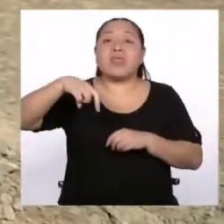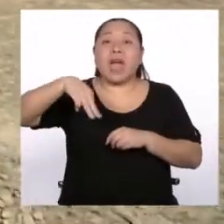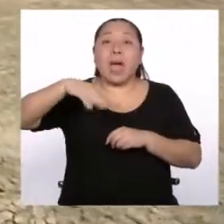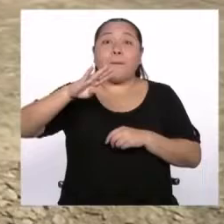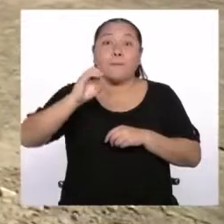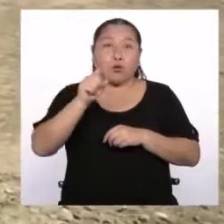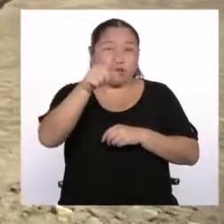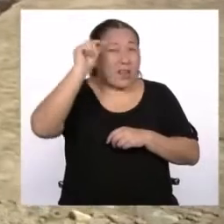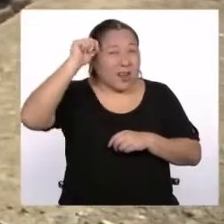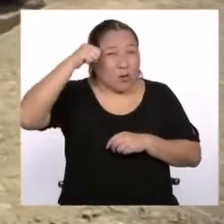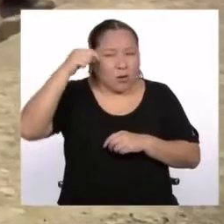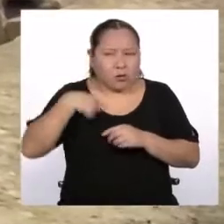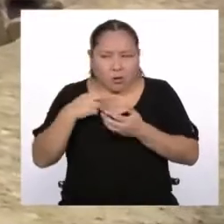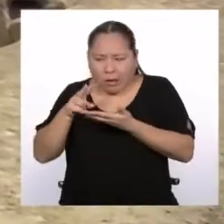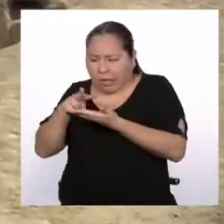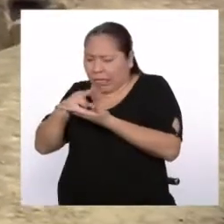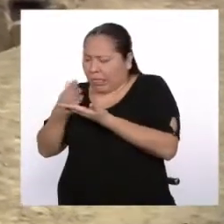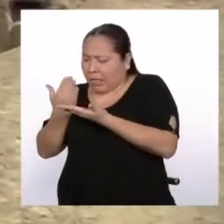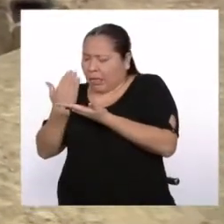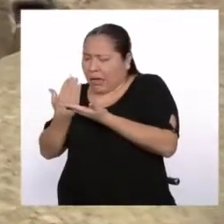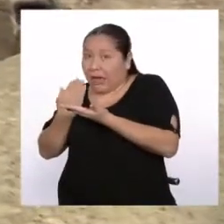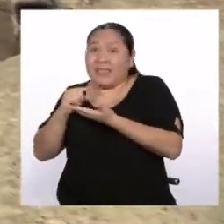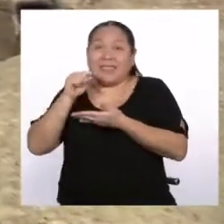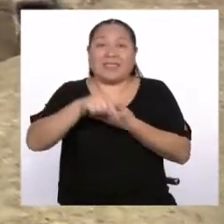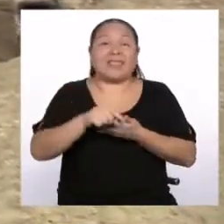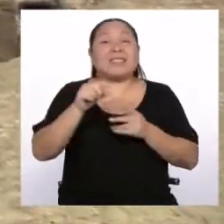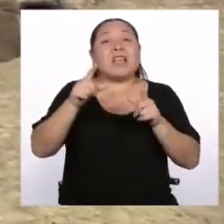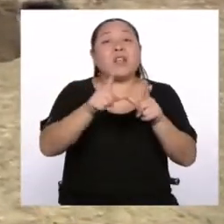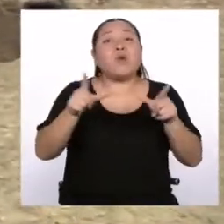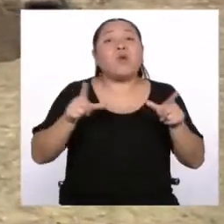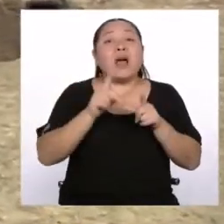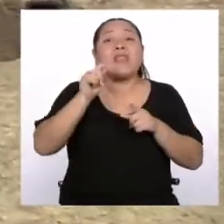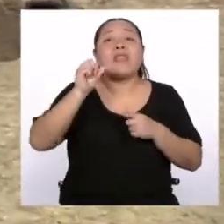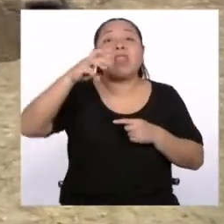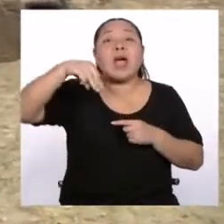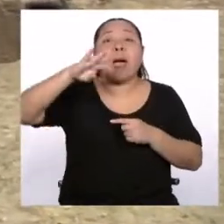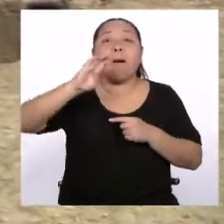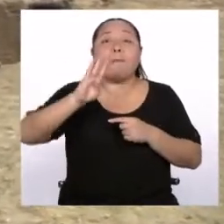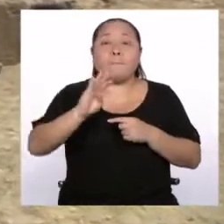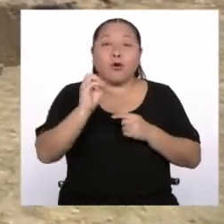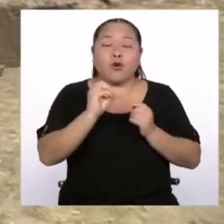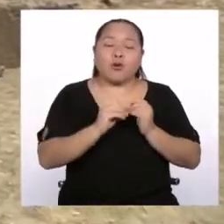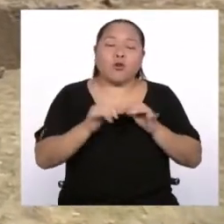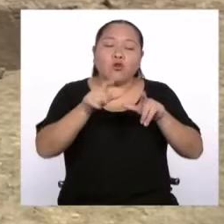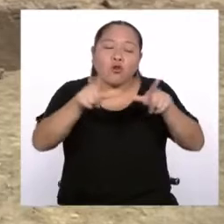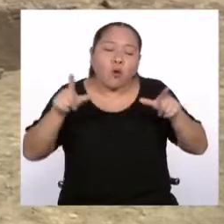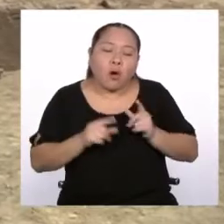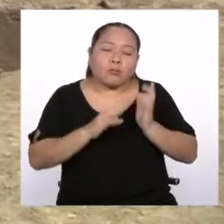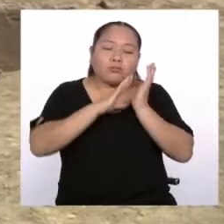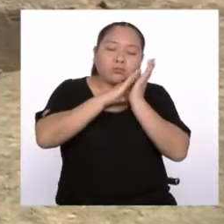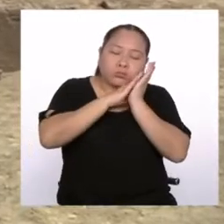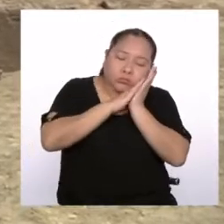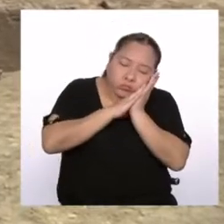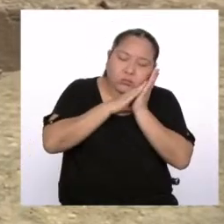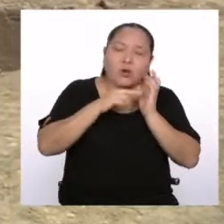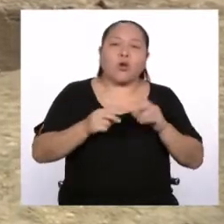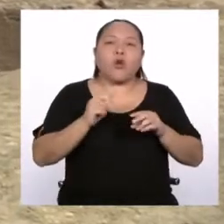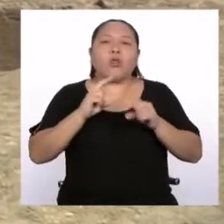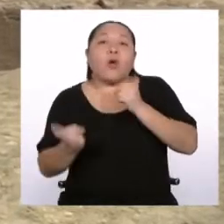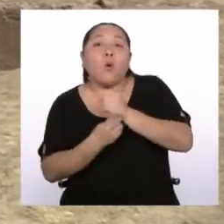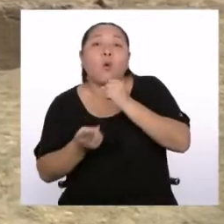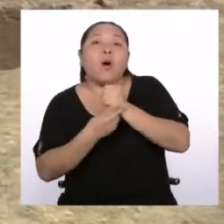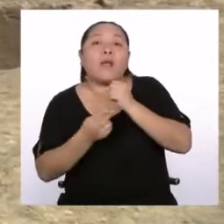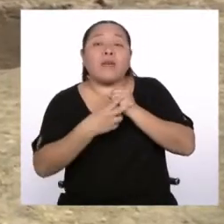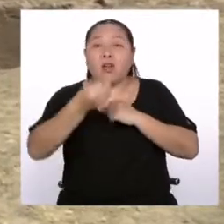que chequear cuando lo leí antes de hacer este programa. Un tambo era un lugar de reposo, de aprovisionamiento, de depósito,